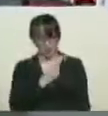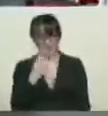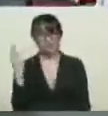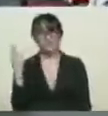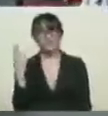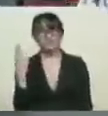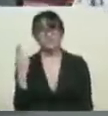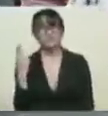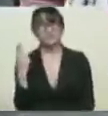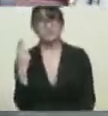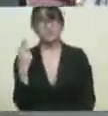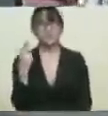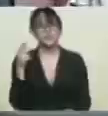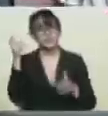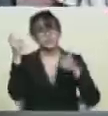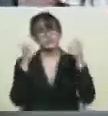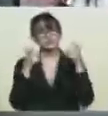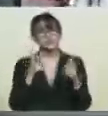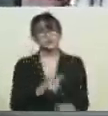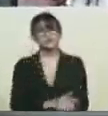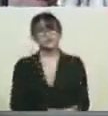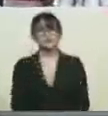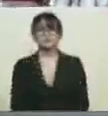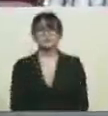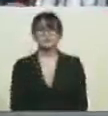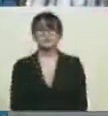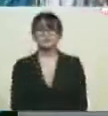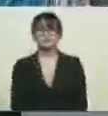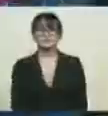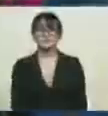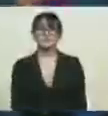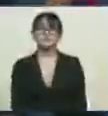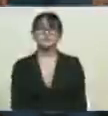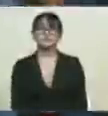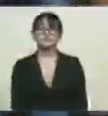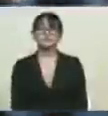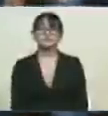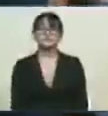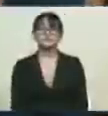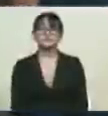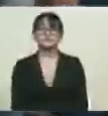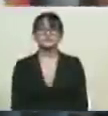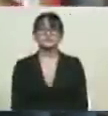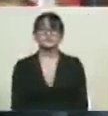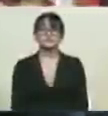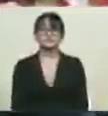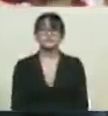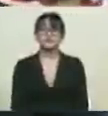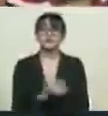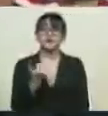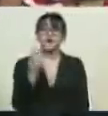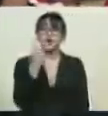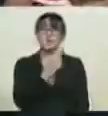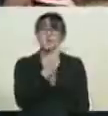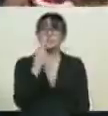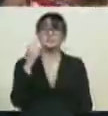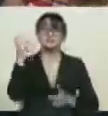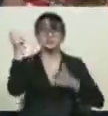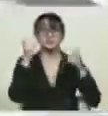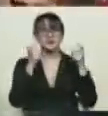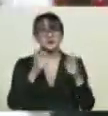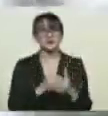el compromiso con el comandante Chávez. Vuelvo con ustedes, es el compromiso con